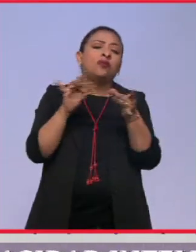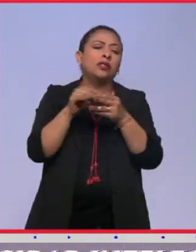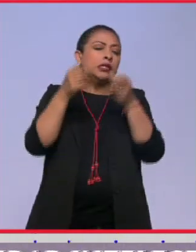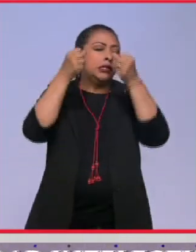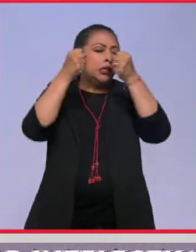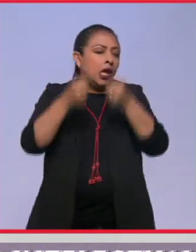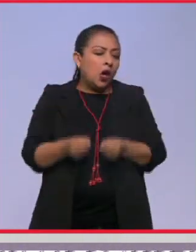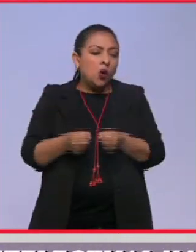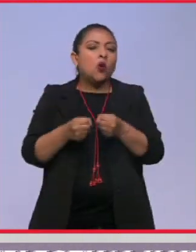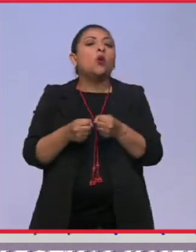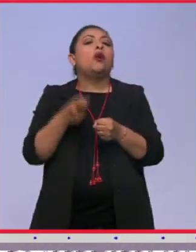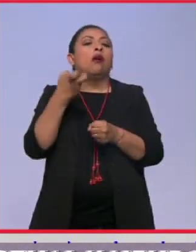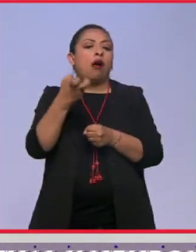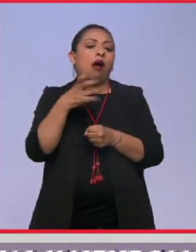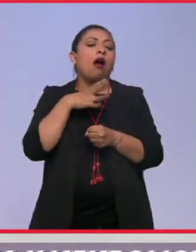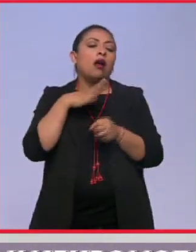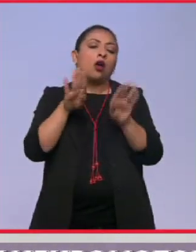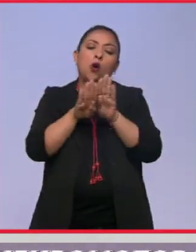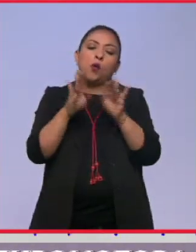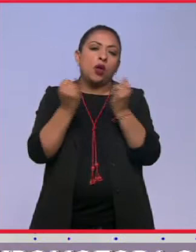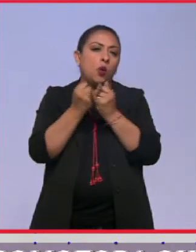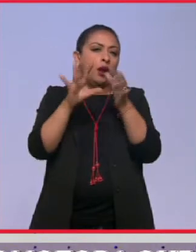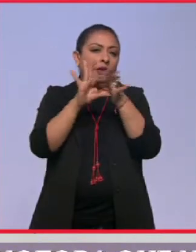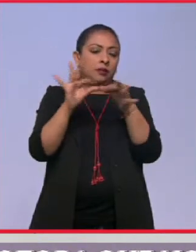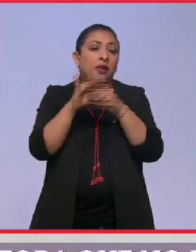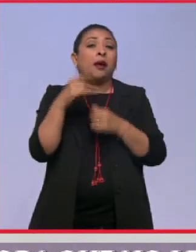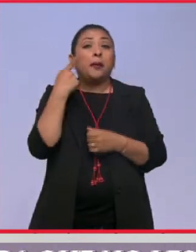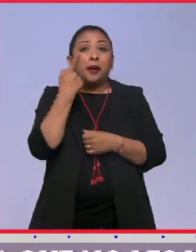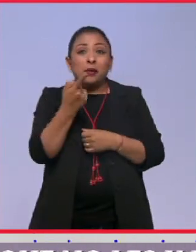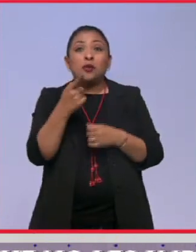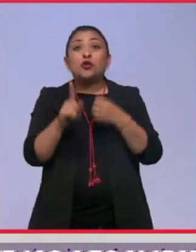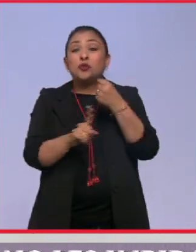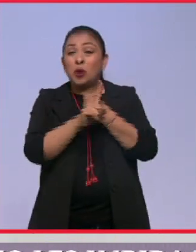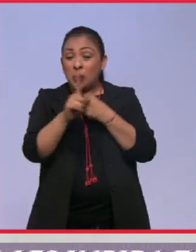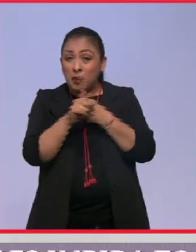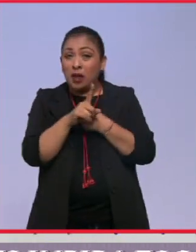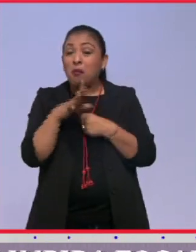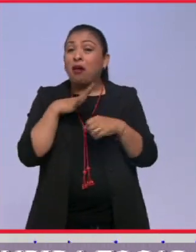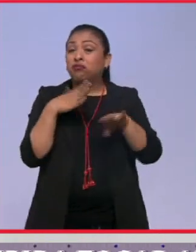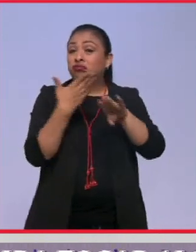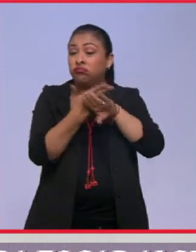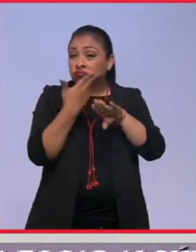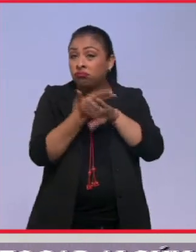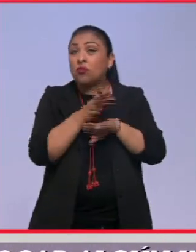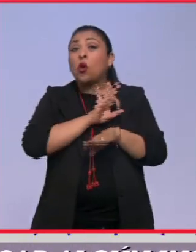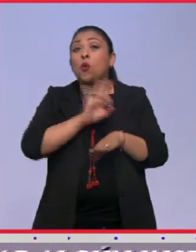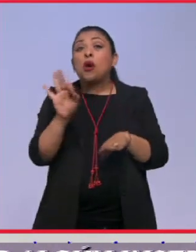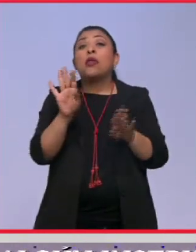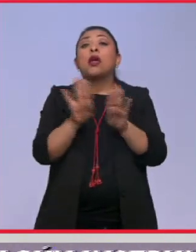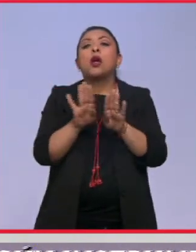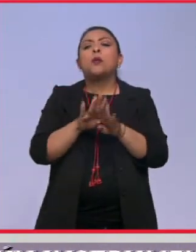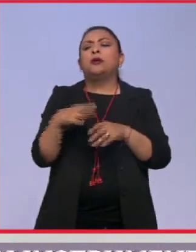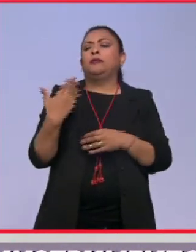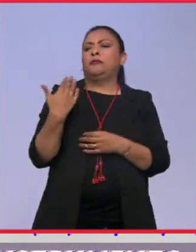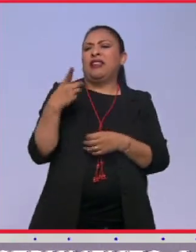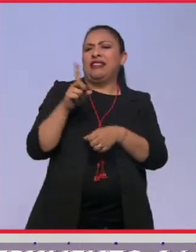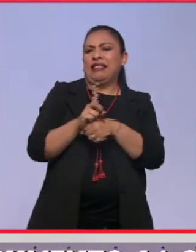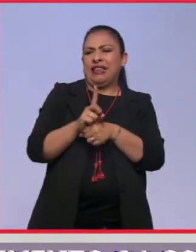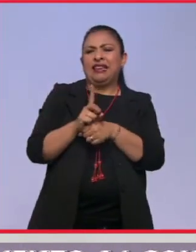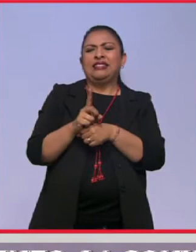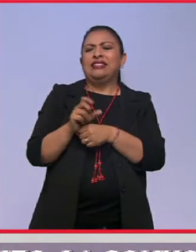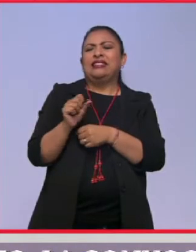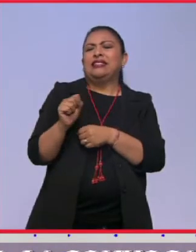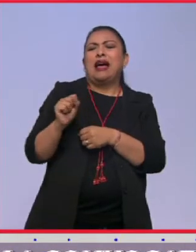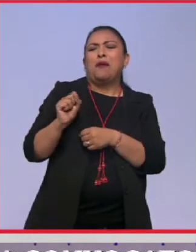dudemos que esto va a salir a la luz. Bueno, ya vemos algunas repercusiones y hasta dónde puede alcanzar. Hace un par de días, tal vez el